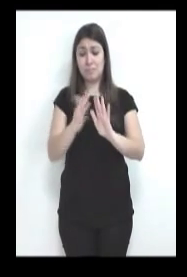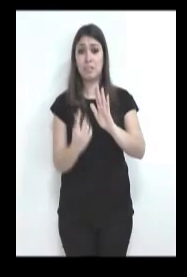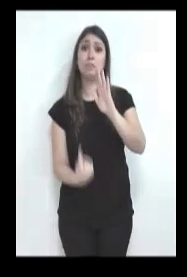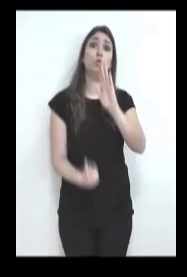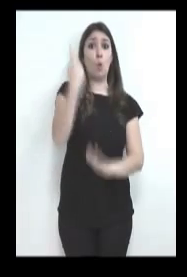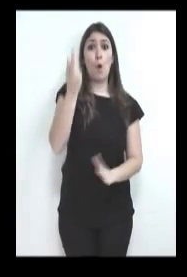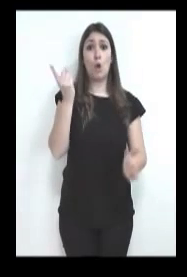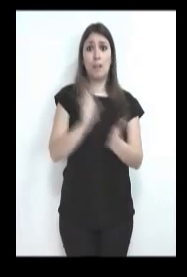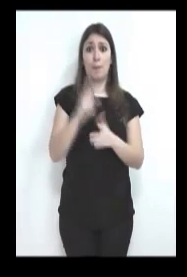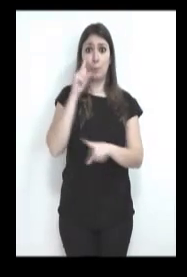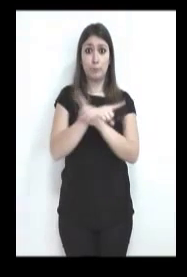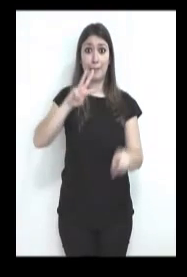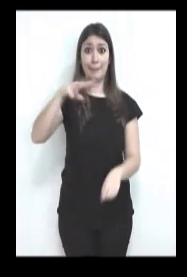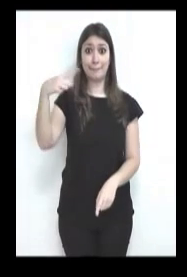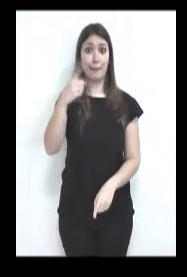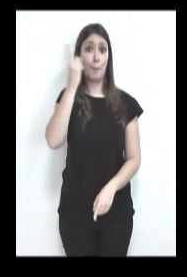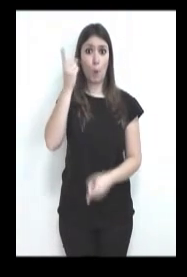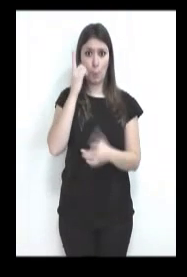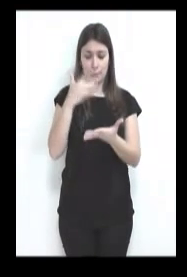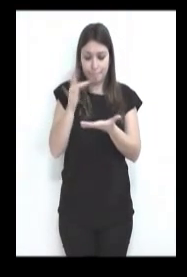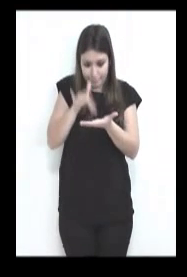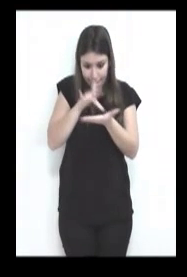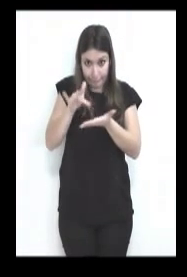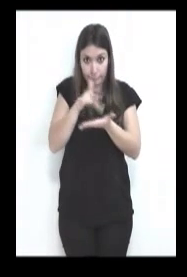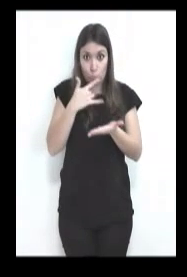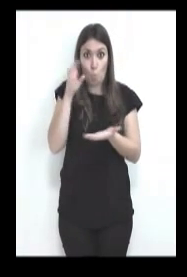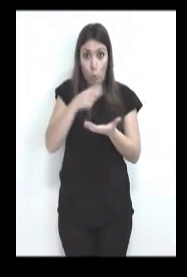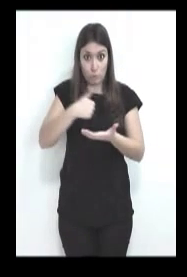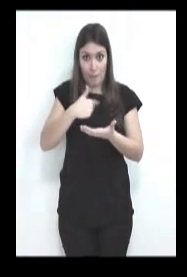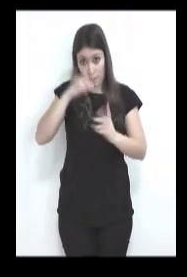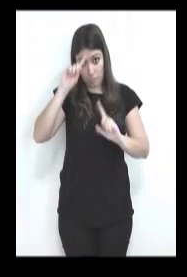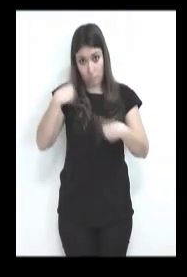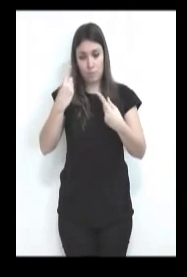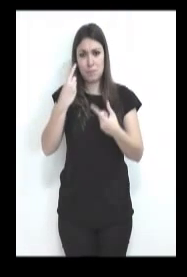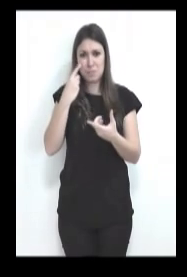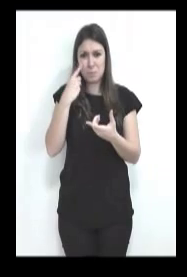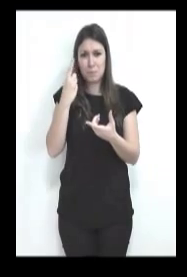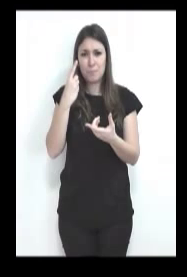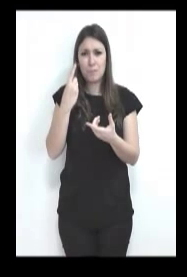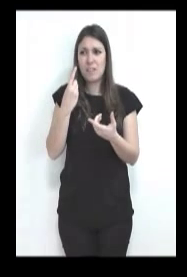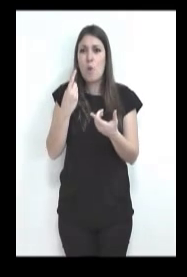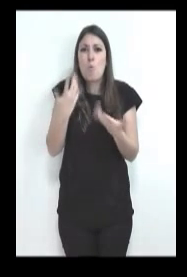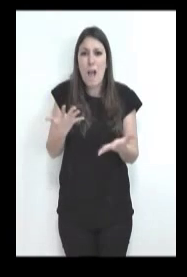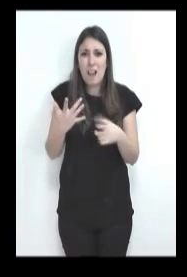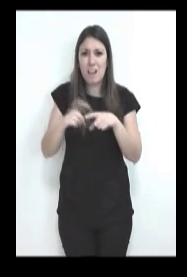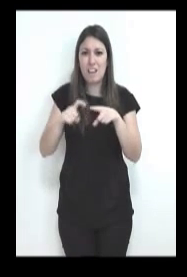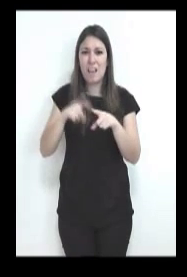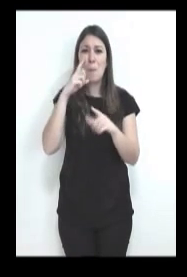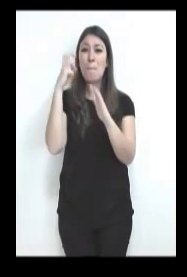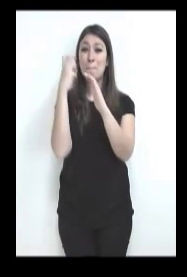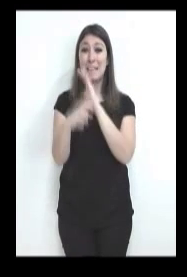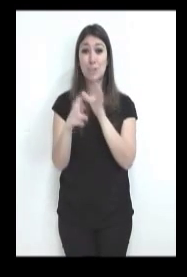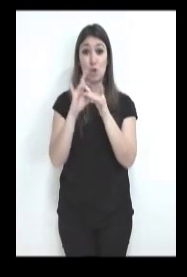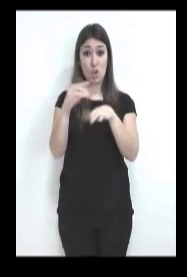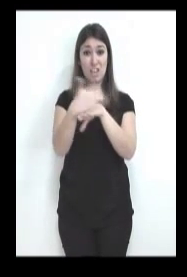cobertura 3G en condiciones y buscar pues la calle buscaba simplemente identificar cuál era la parada de metro que